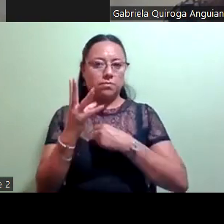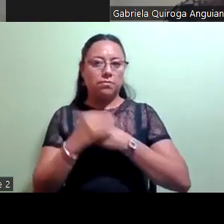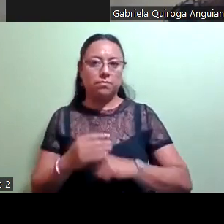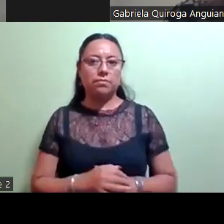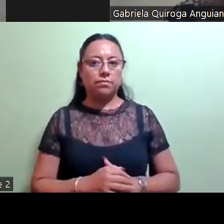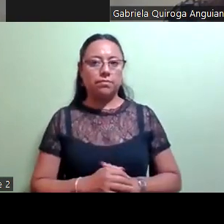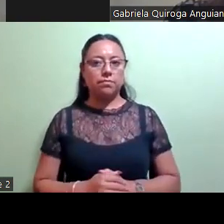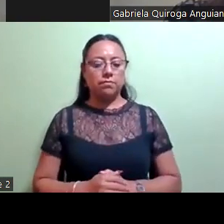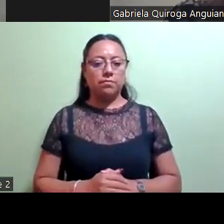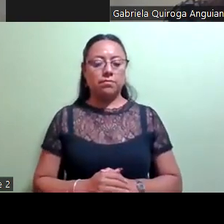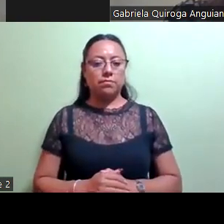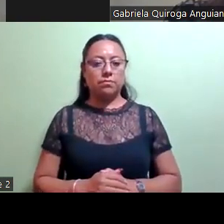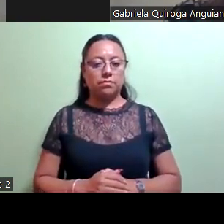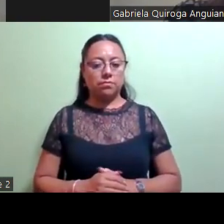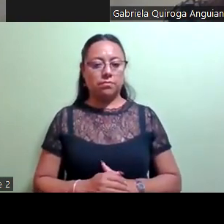Listo.